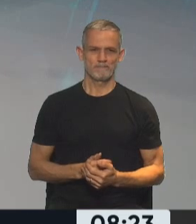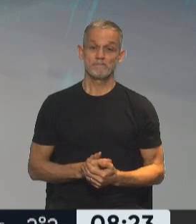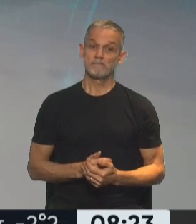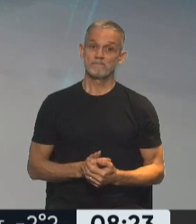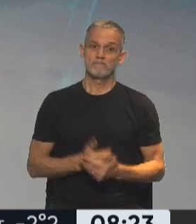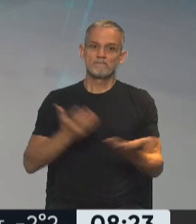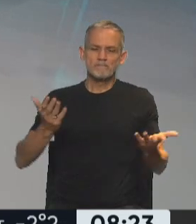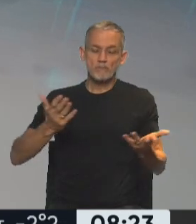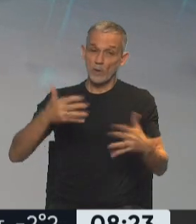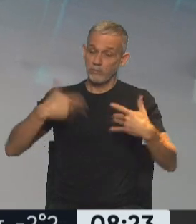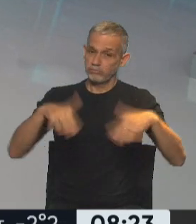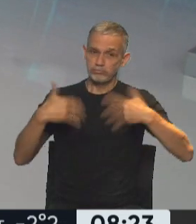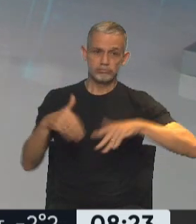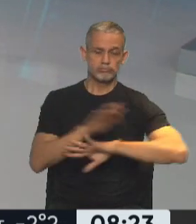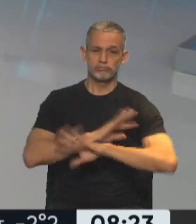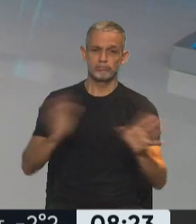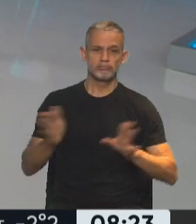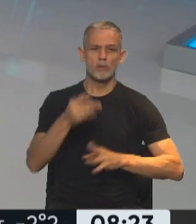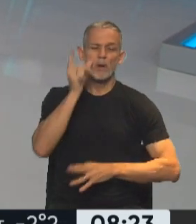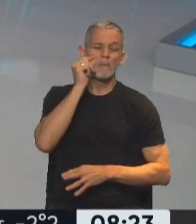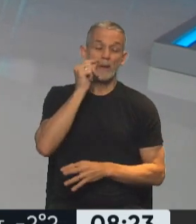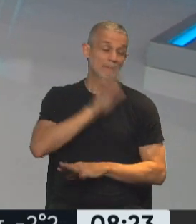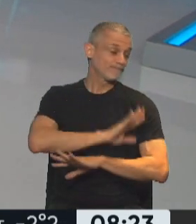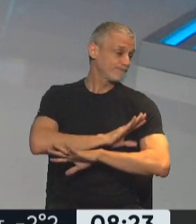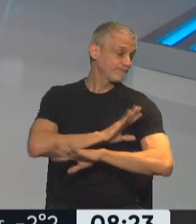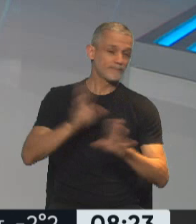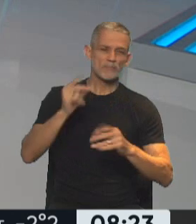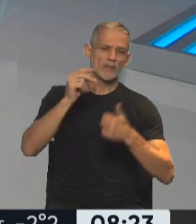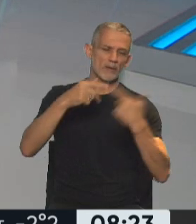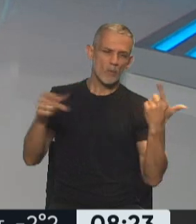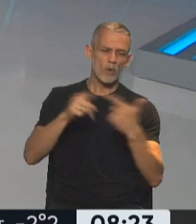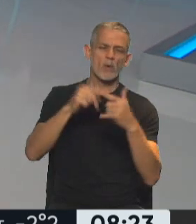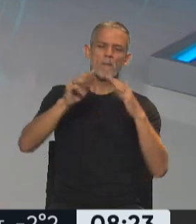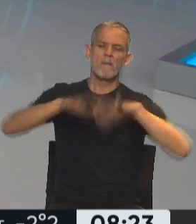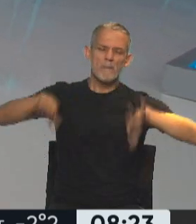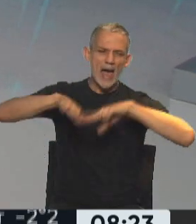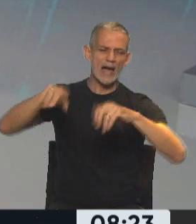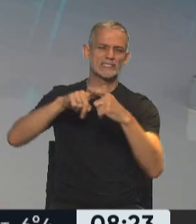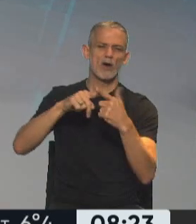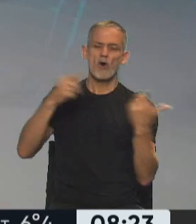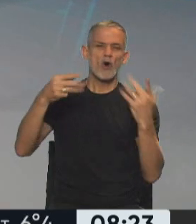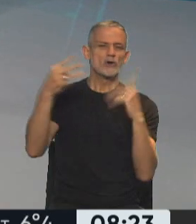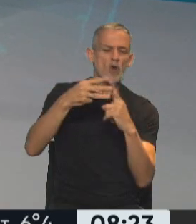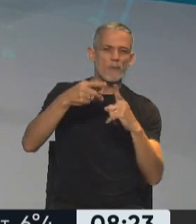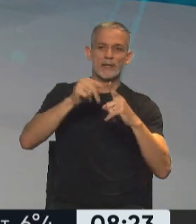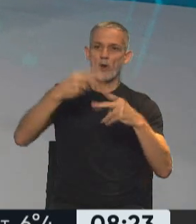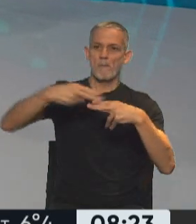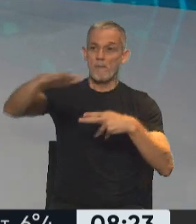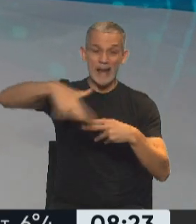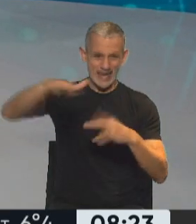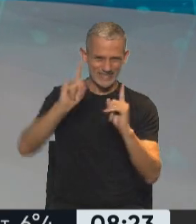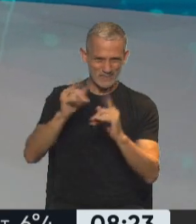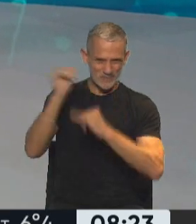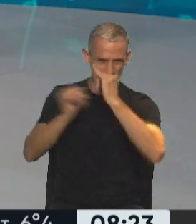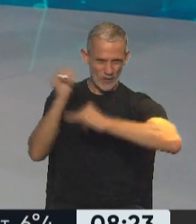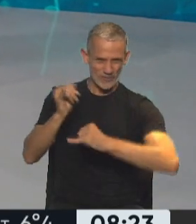Bueno, muy bien, pesadilla total para cualquier padre. Te puede pasar en la playa, te puede pasar en un shopping, te puede pasar en una plaza, como te va a contar